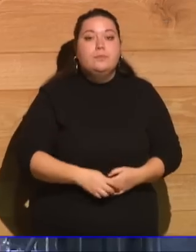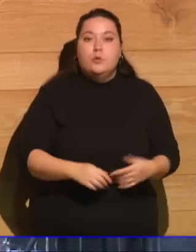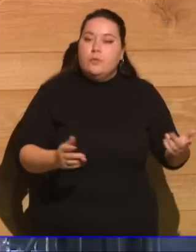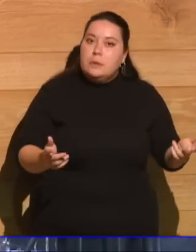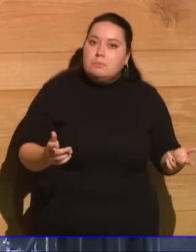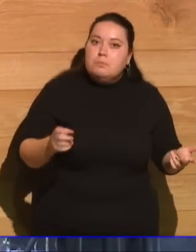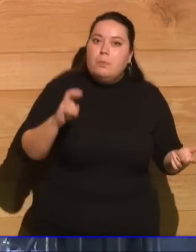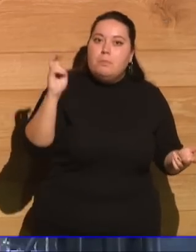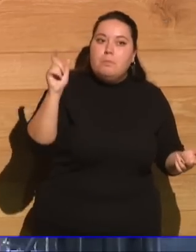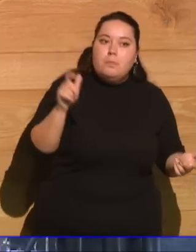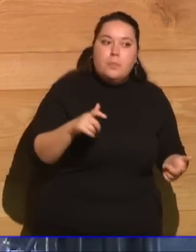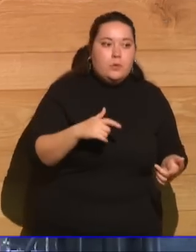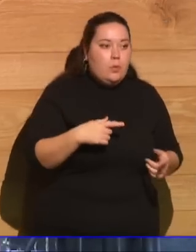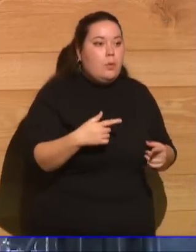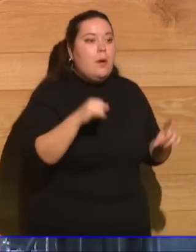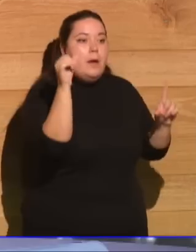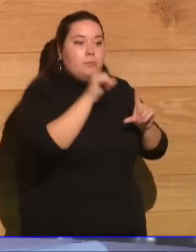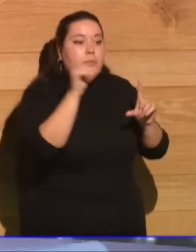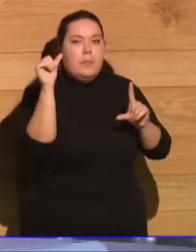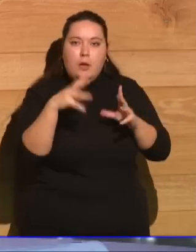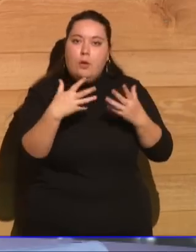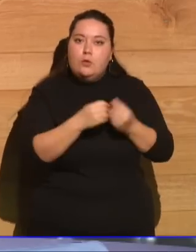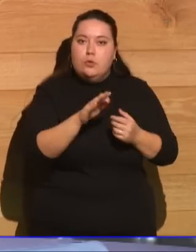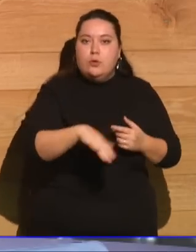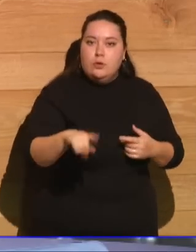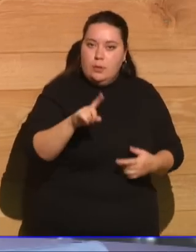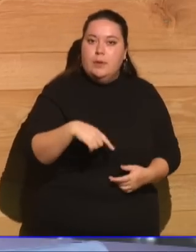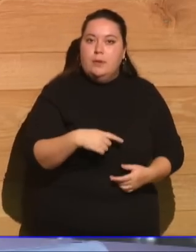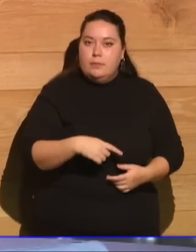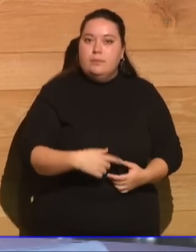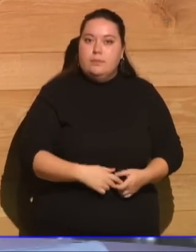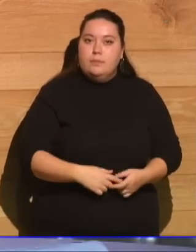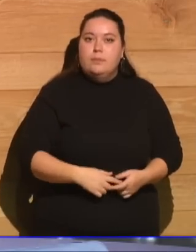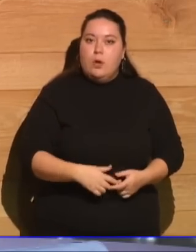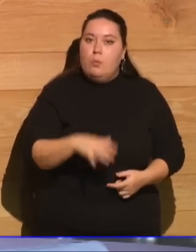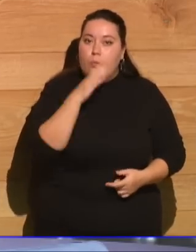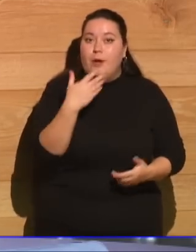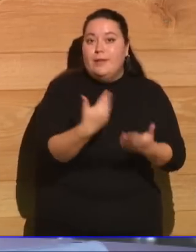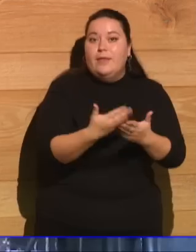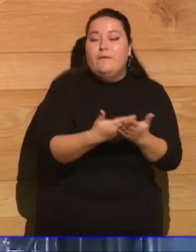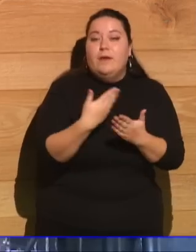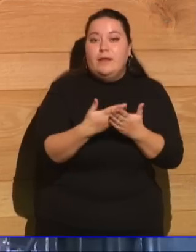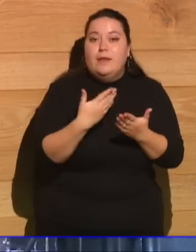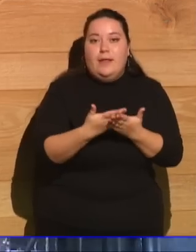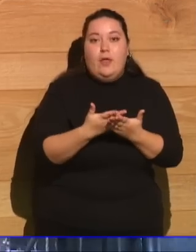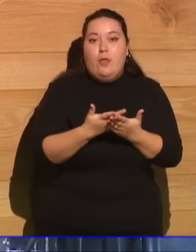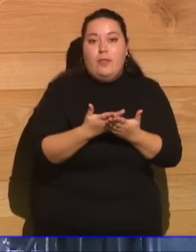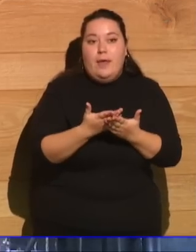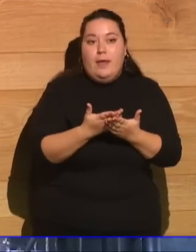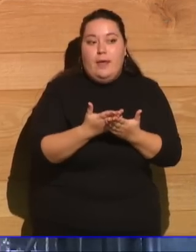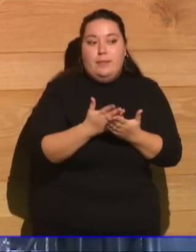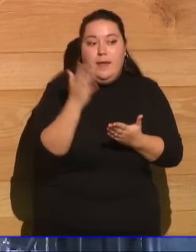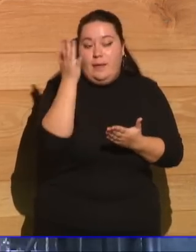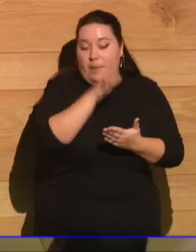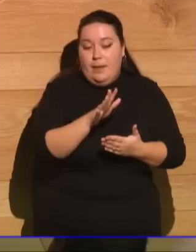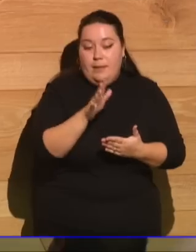en el camino un... También le ofrecían pelis con niños, ojo, no solo musicales. Porque tenía el certificado de penales impoluto. Impoluto. Y